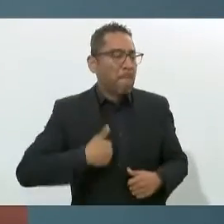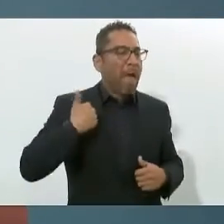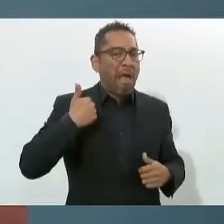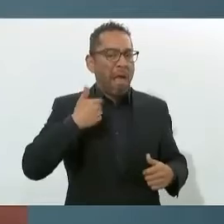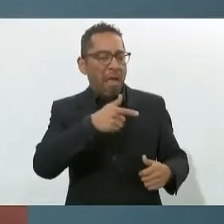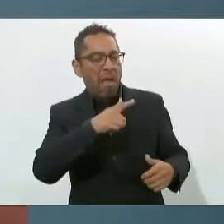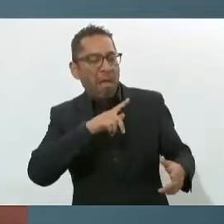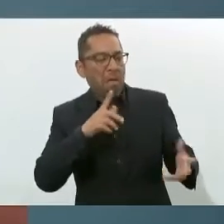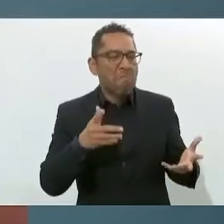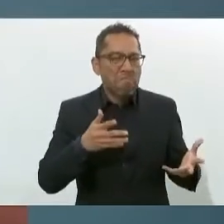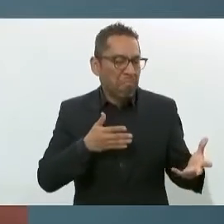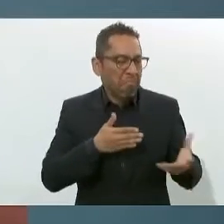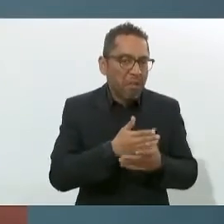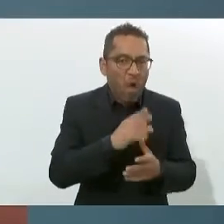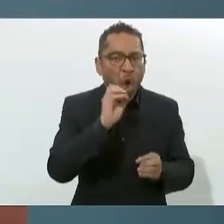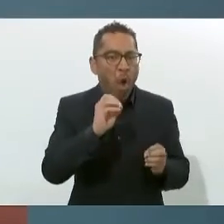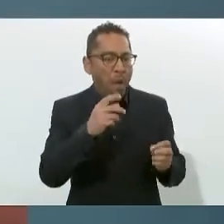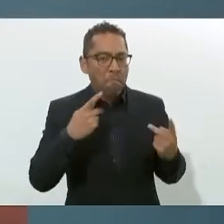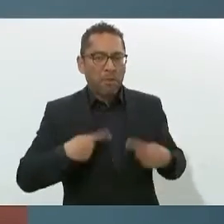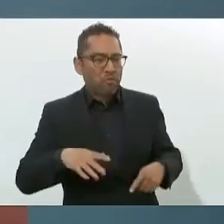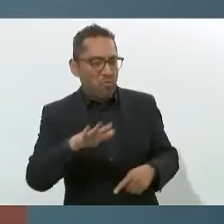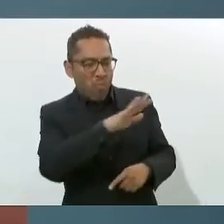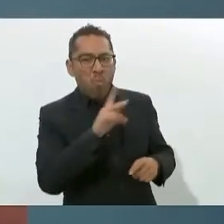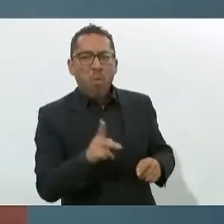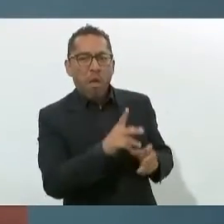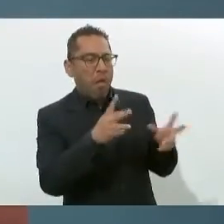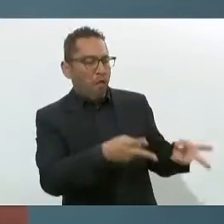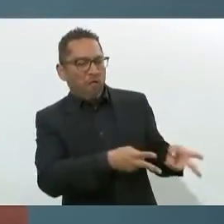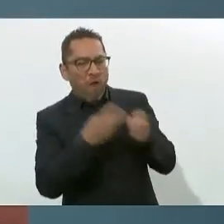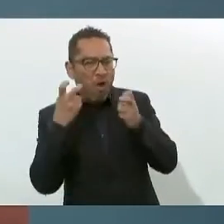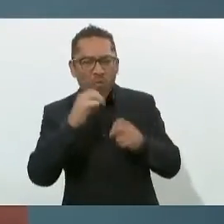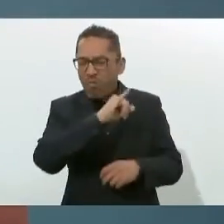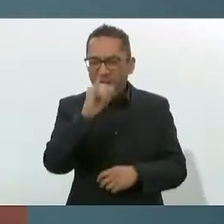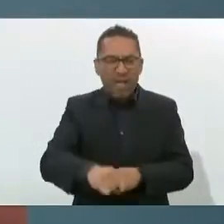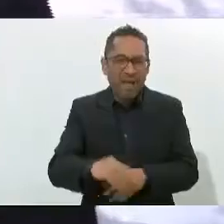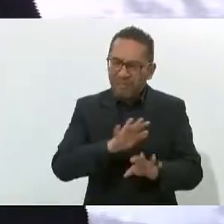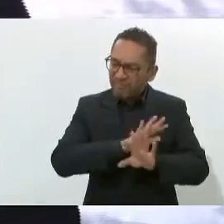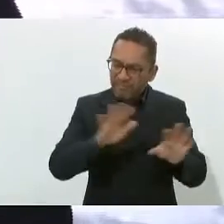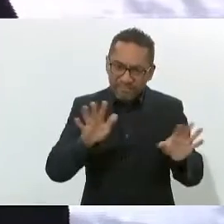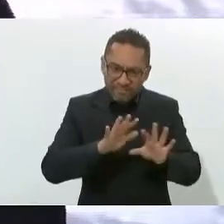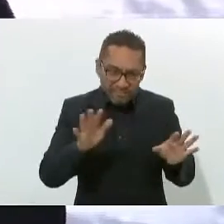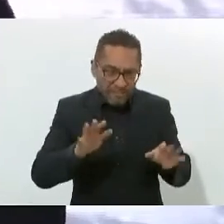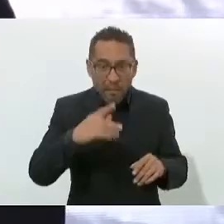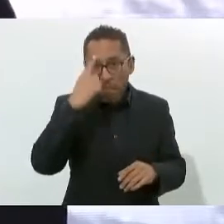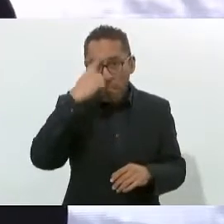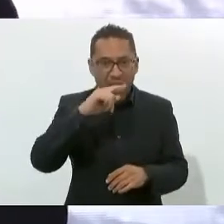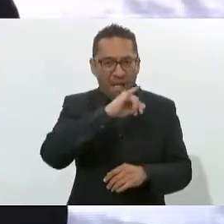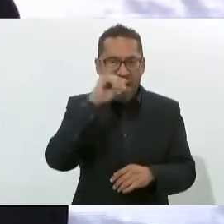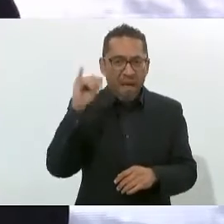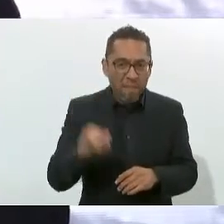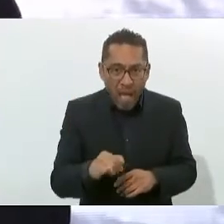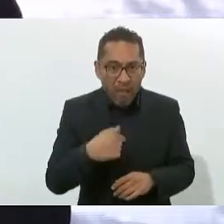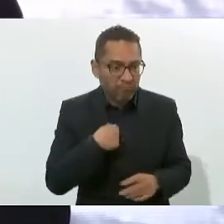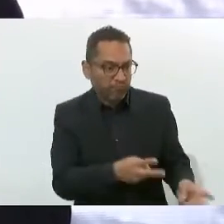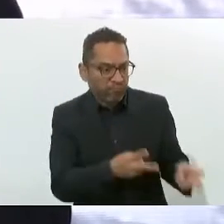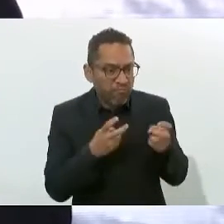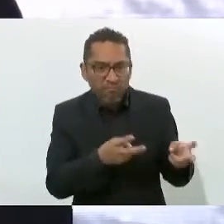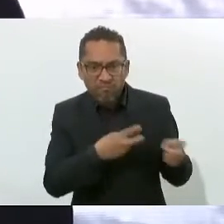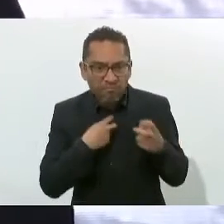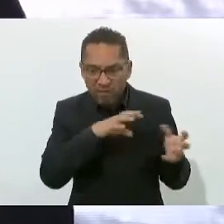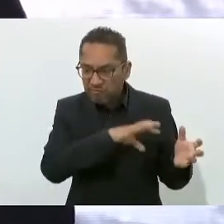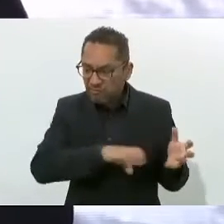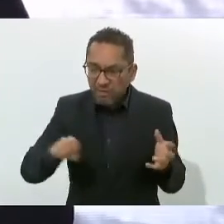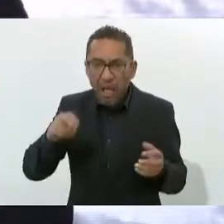más se le robe al pueblo, para que nunca más se lleven a cabo saqueos como los que